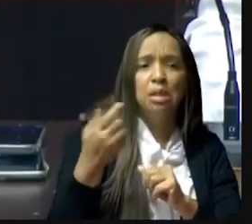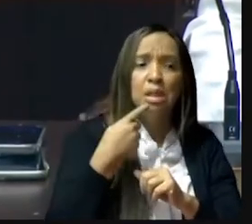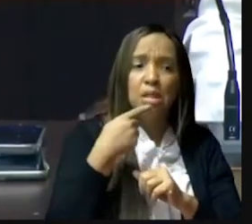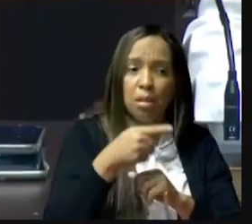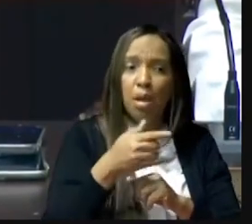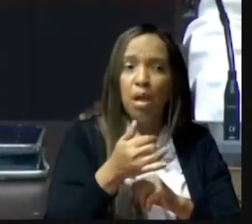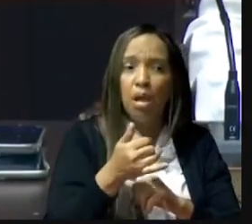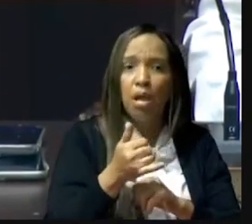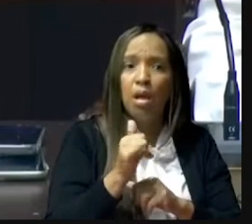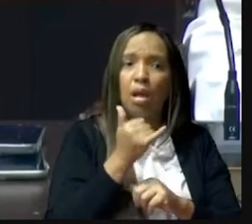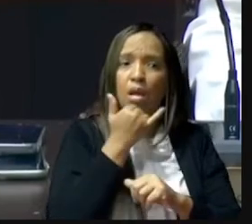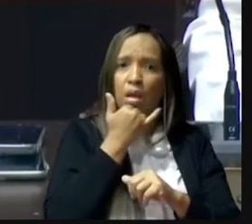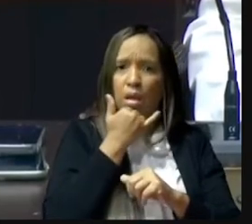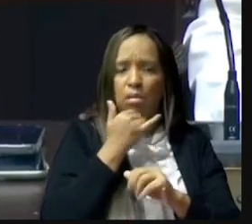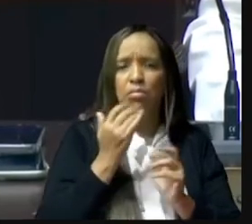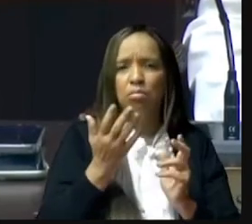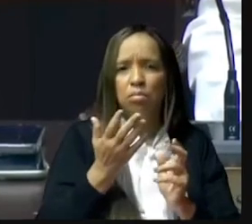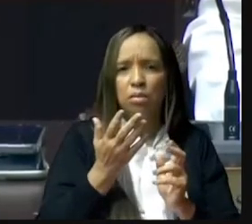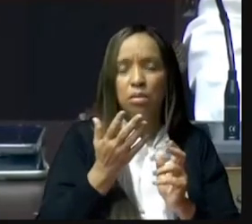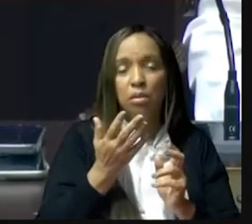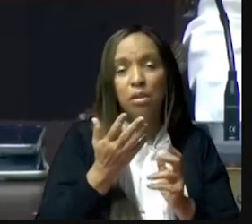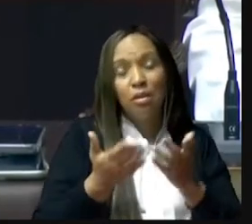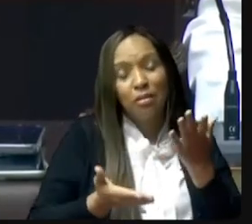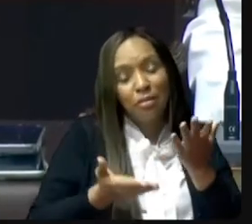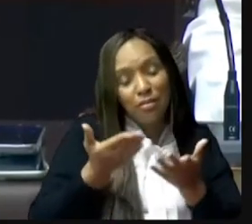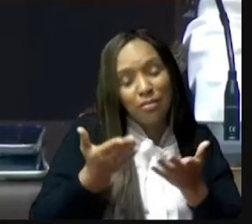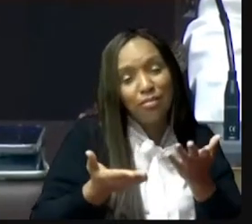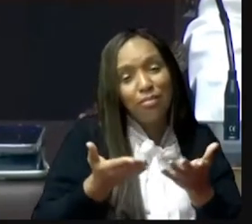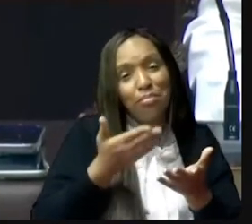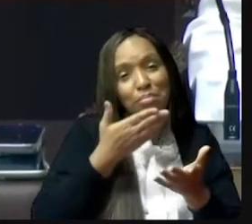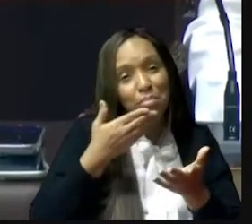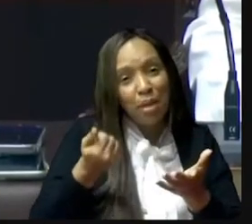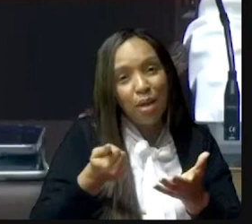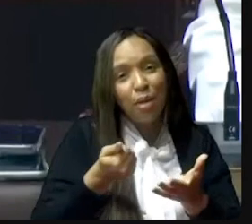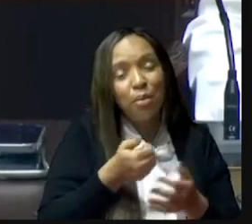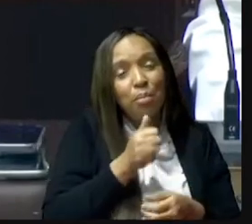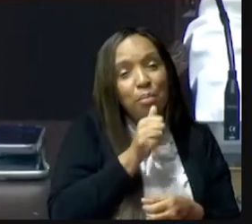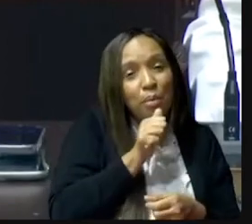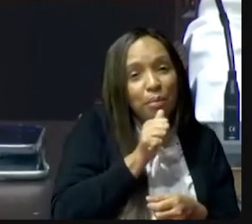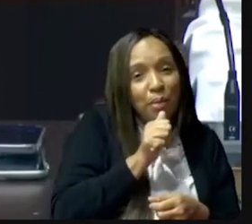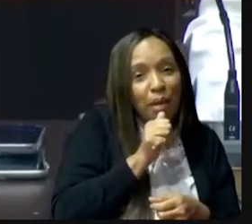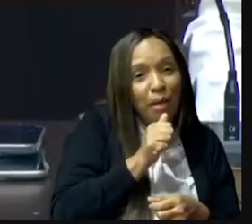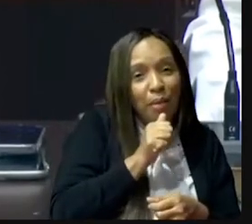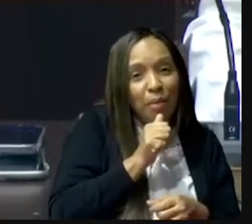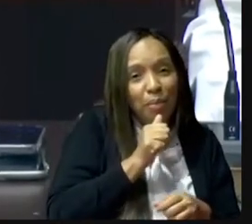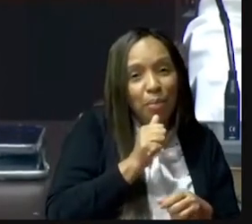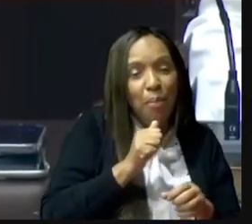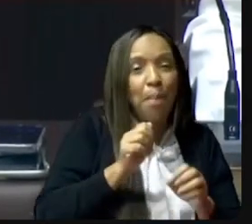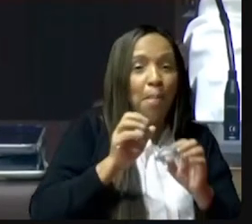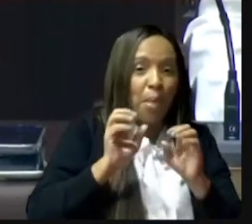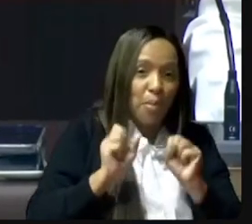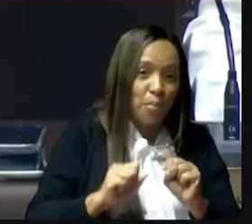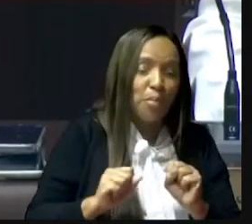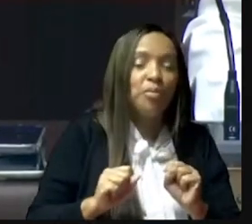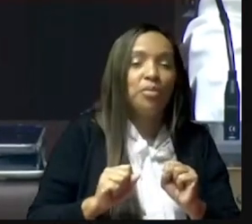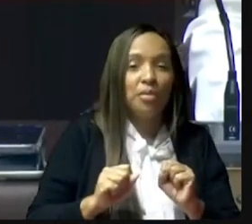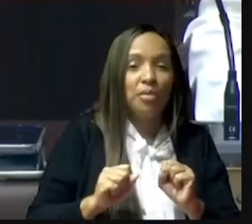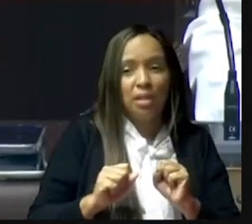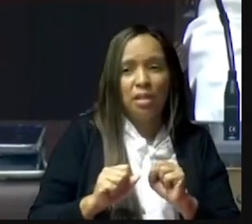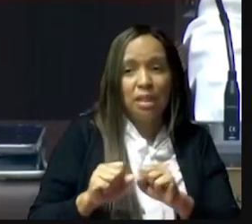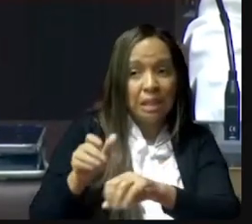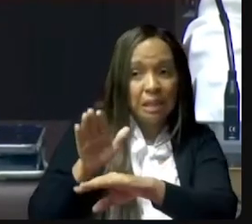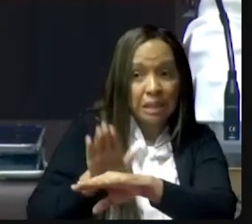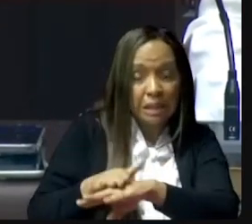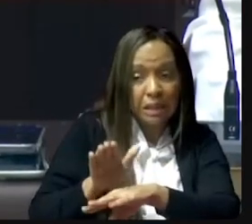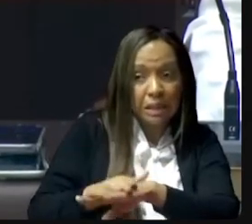señalan en público no me voy a poner Bravo voy a tratar también de enmendarlo pero yo domingo sugeriría que me lo